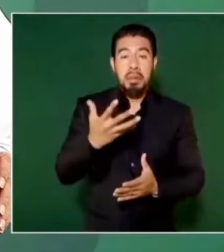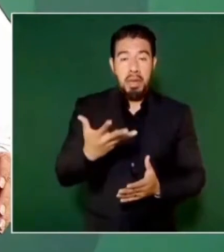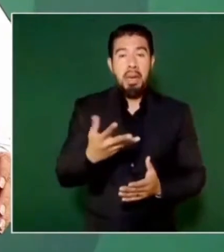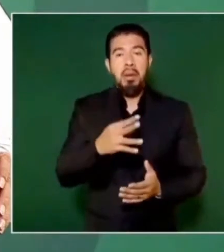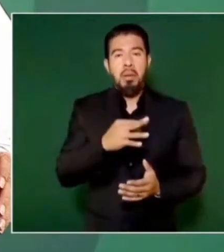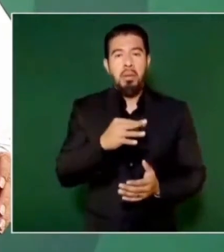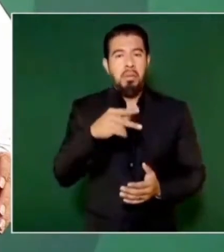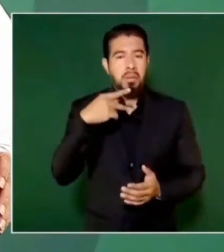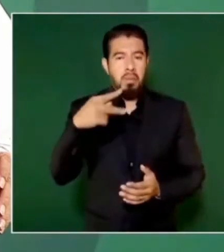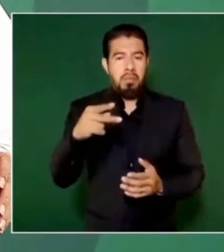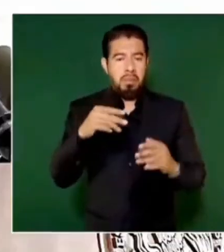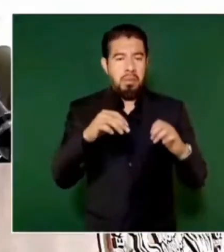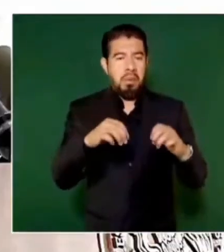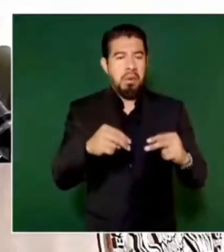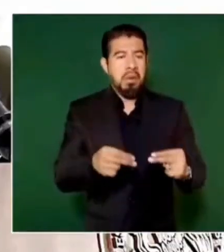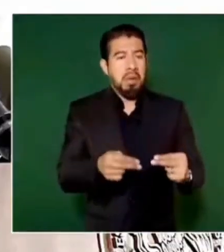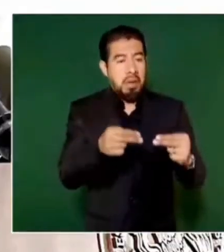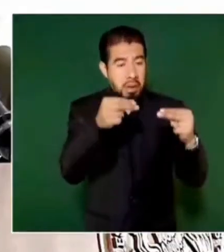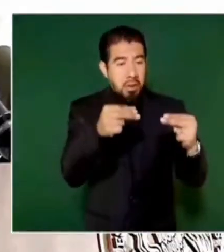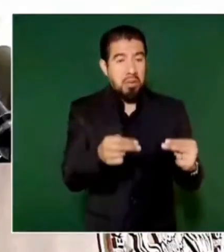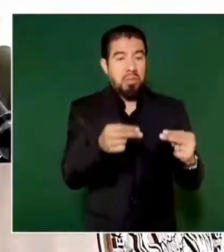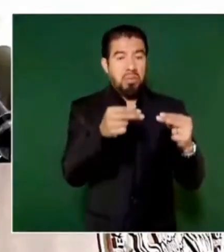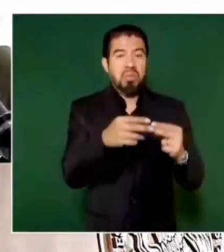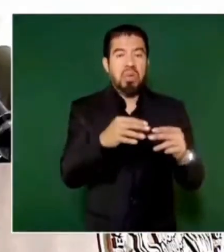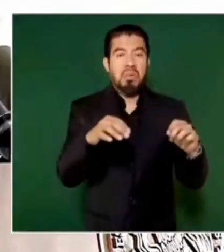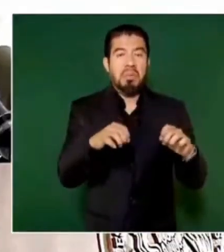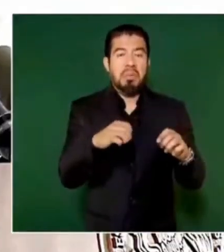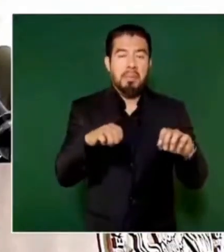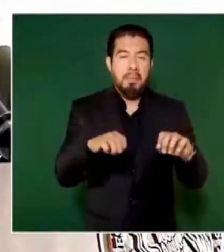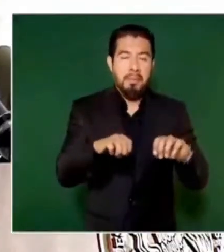empresas, Teléfonos de México,